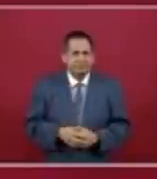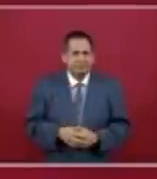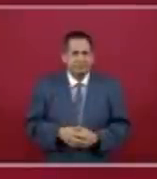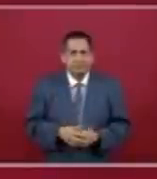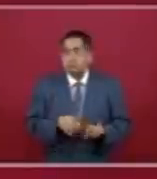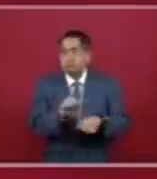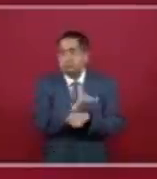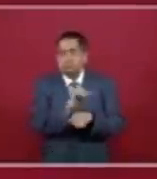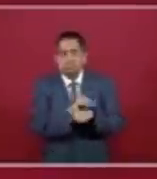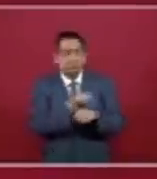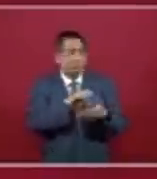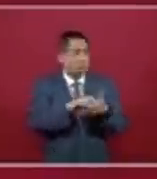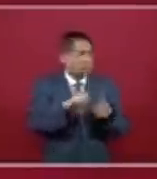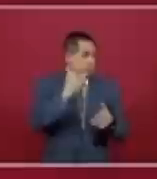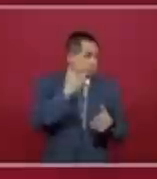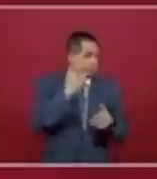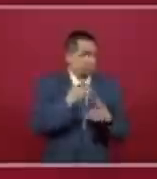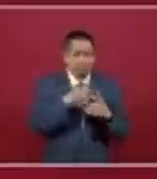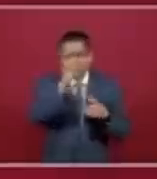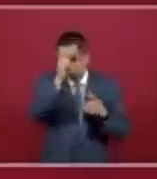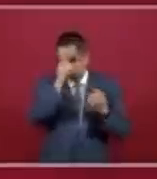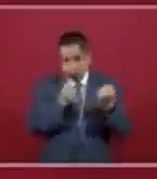vehículos, choferes,